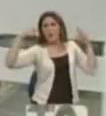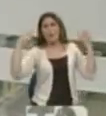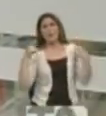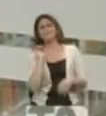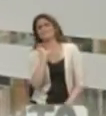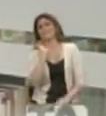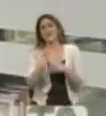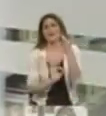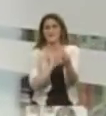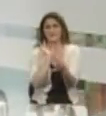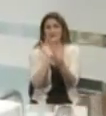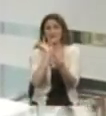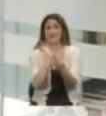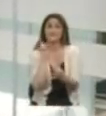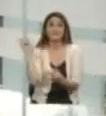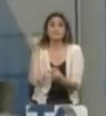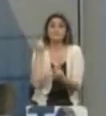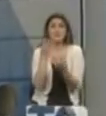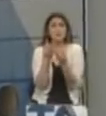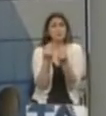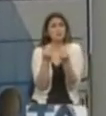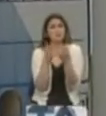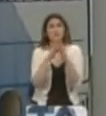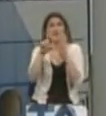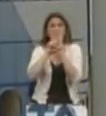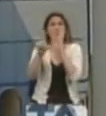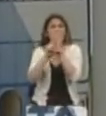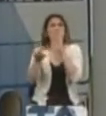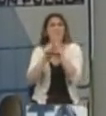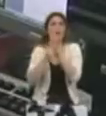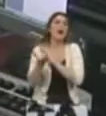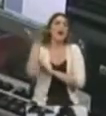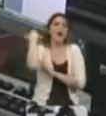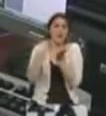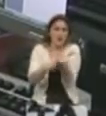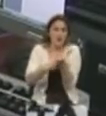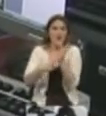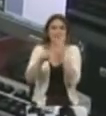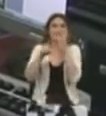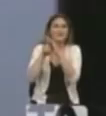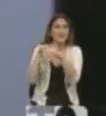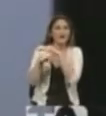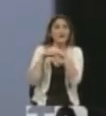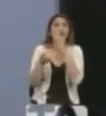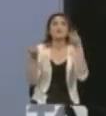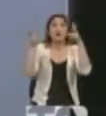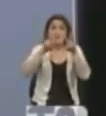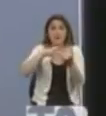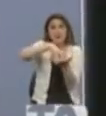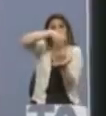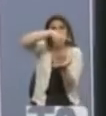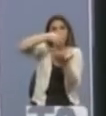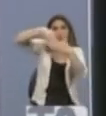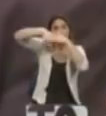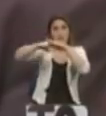documentos de las comisiones legislativas son guardados en estas cajas con una codificación, pero además son escaneados y pasan a una base